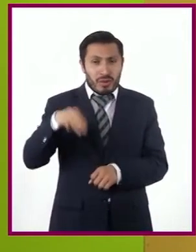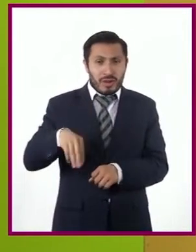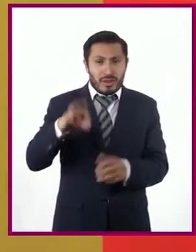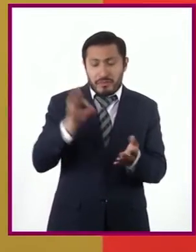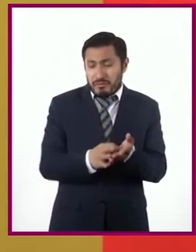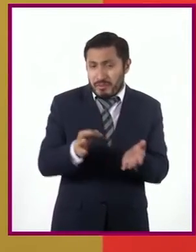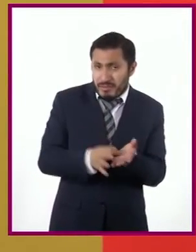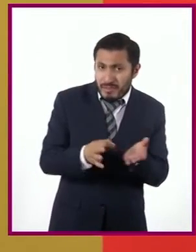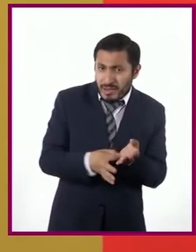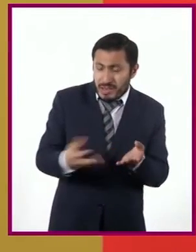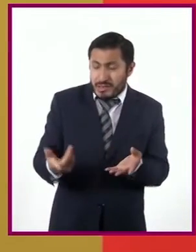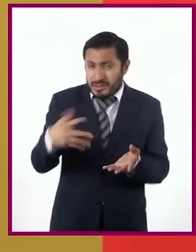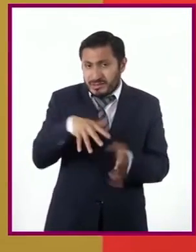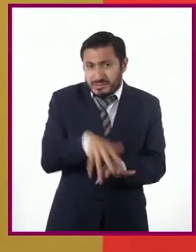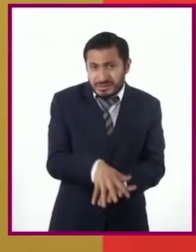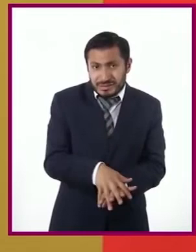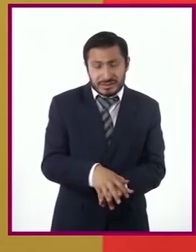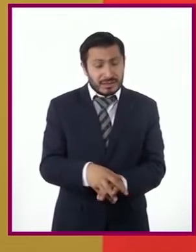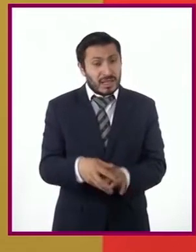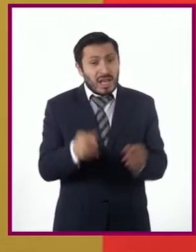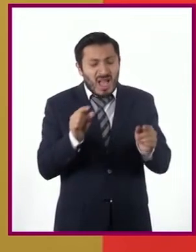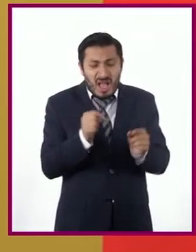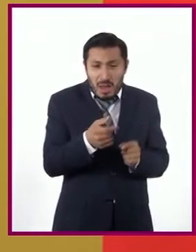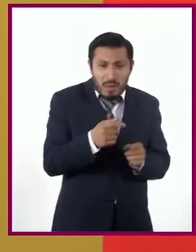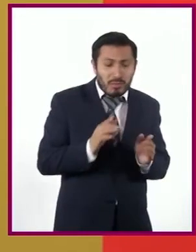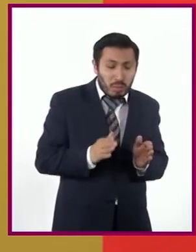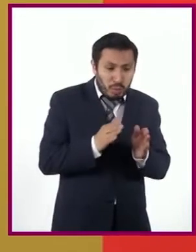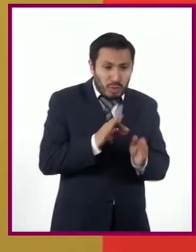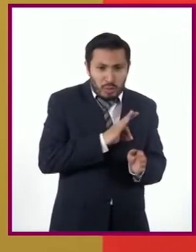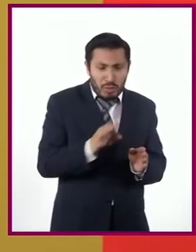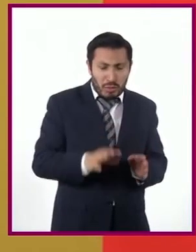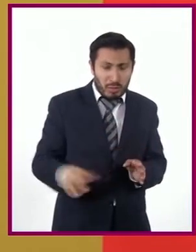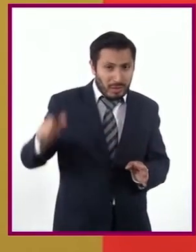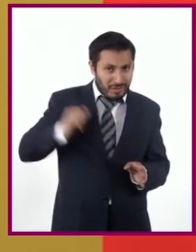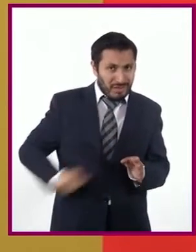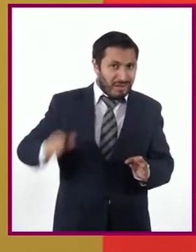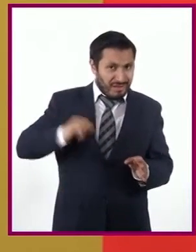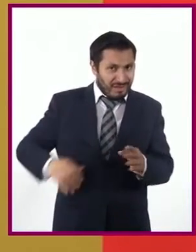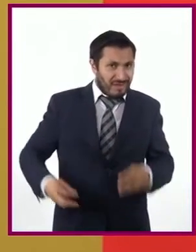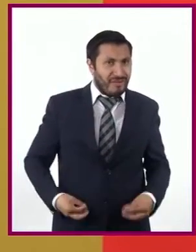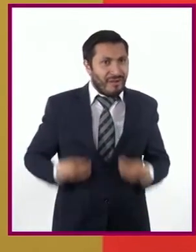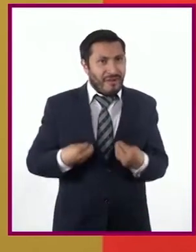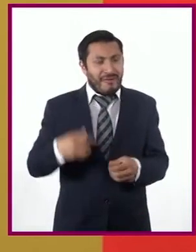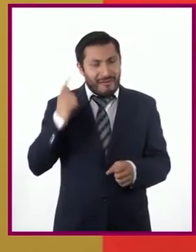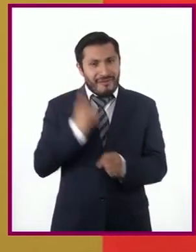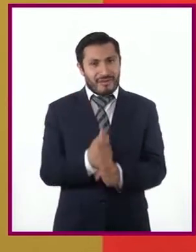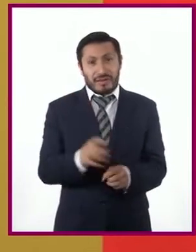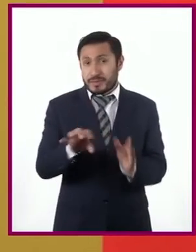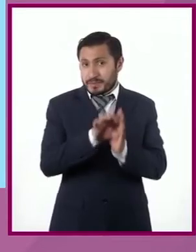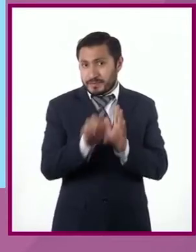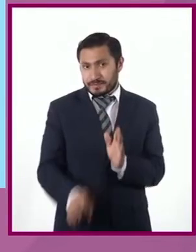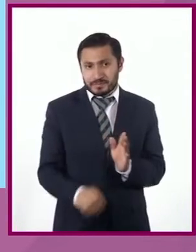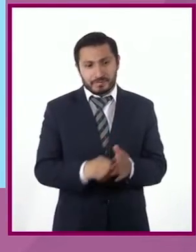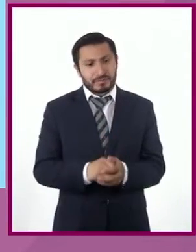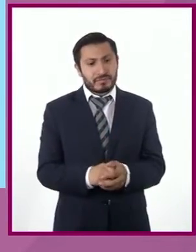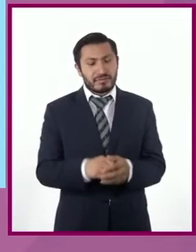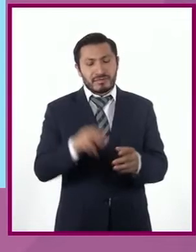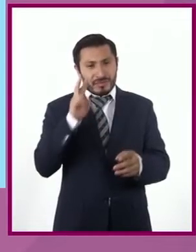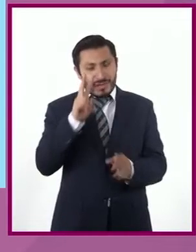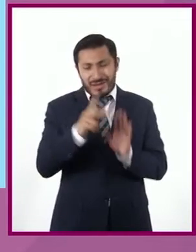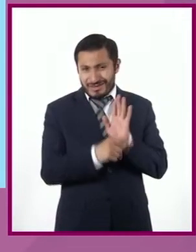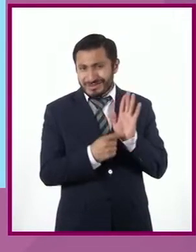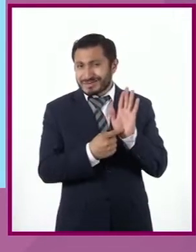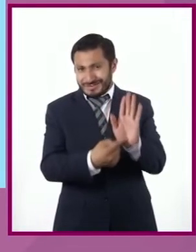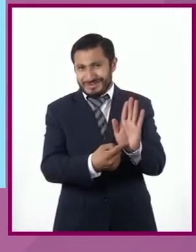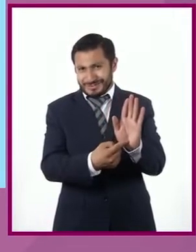compuesto. Y con un solo fragmento se puede reconstruir la vida de ese ser. Por ejemplo, ¿ven este fósil que